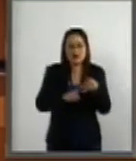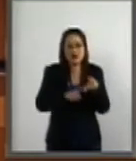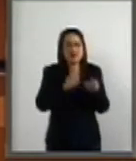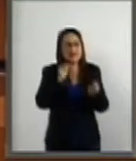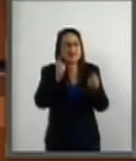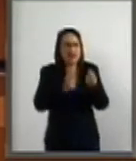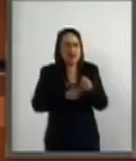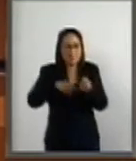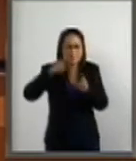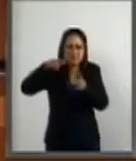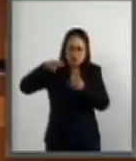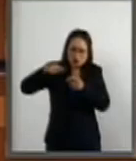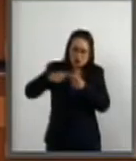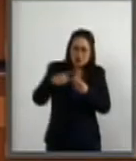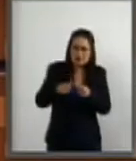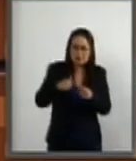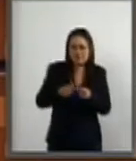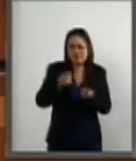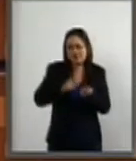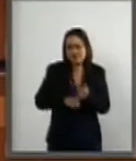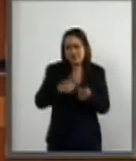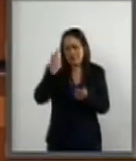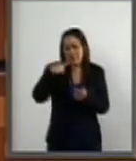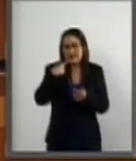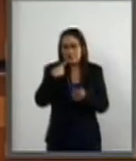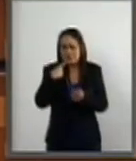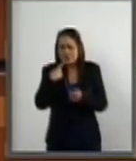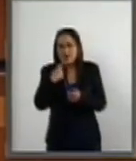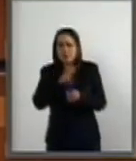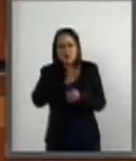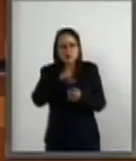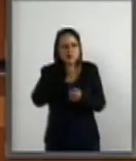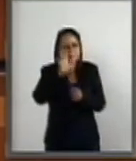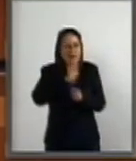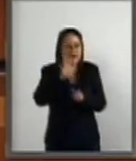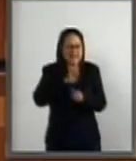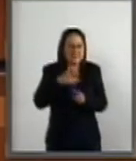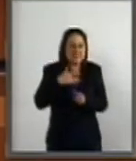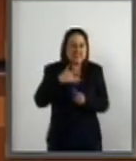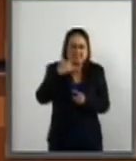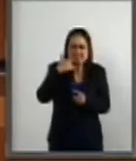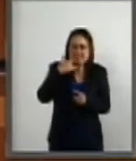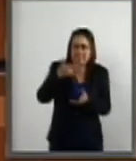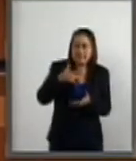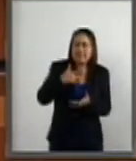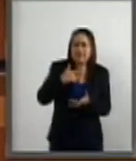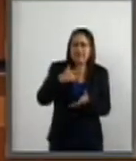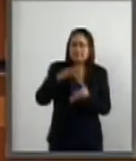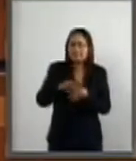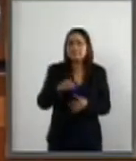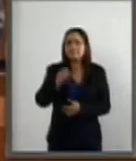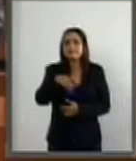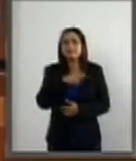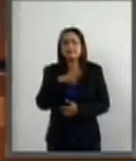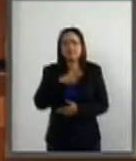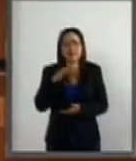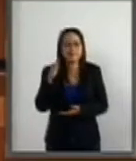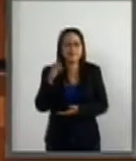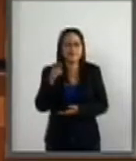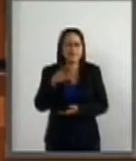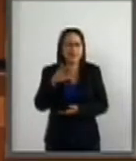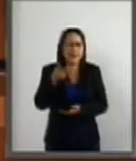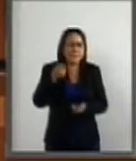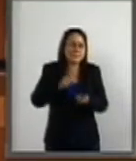tóxicas saborizantes artificiales que ayudan a disimular el mal sabor una cantidad mínima de